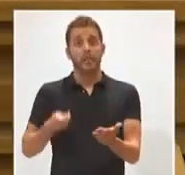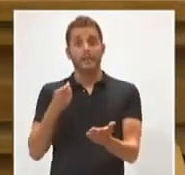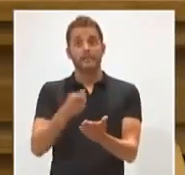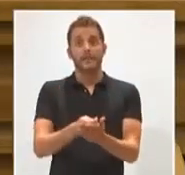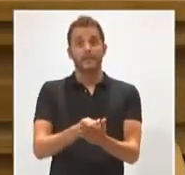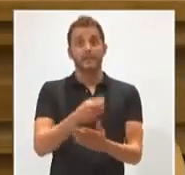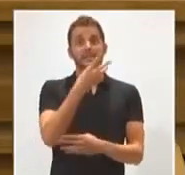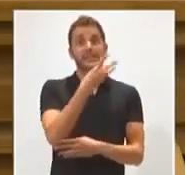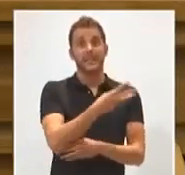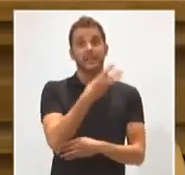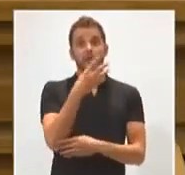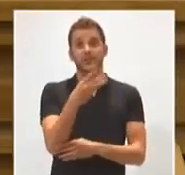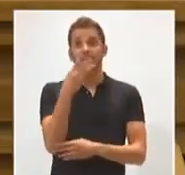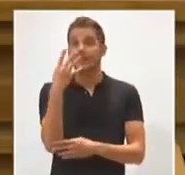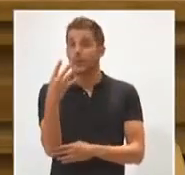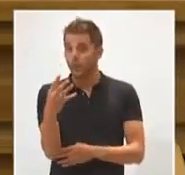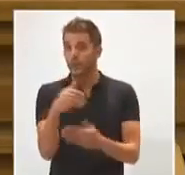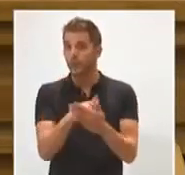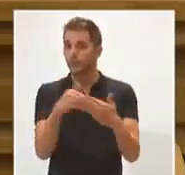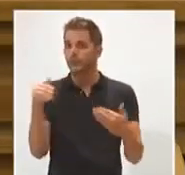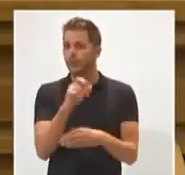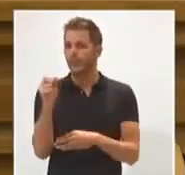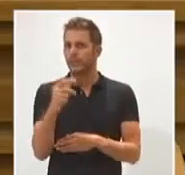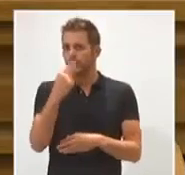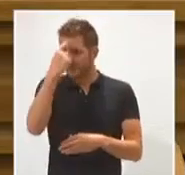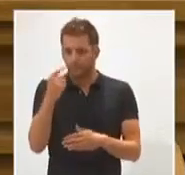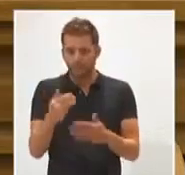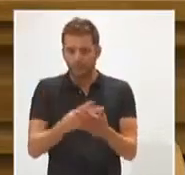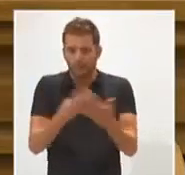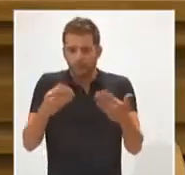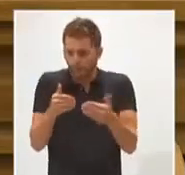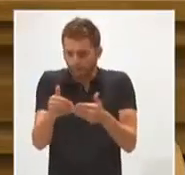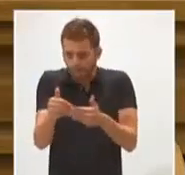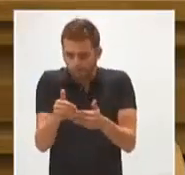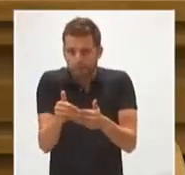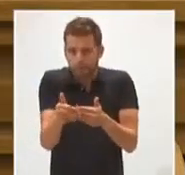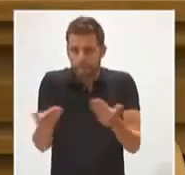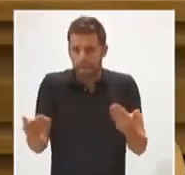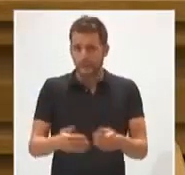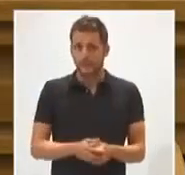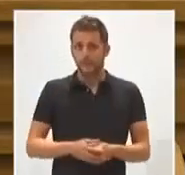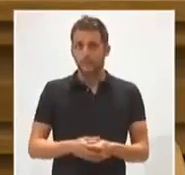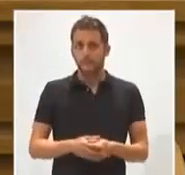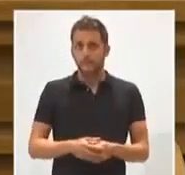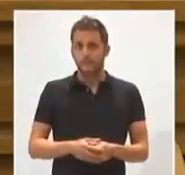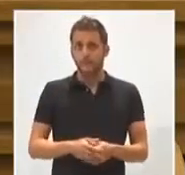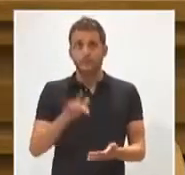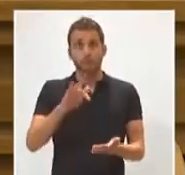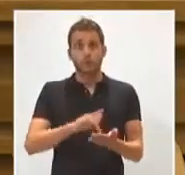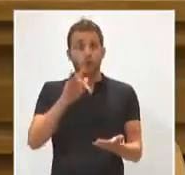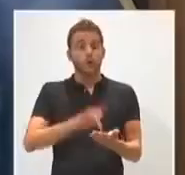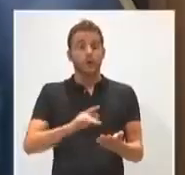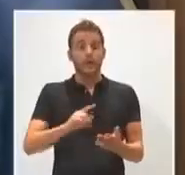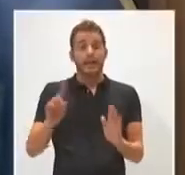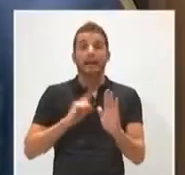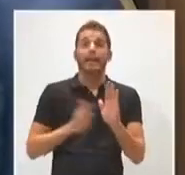334 si no me equivoco millones del 18 octubre ya pasado mañana mucho antes que lo van a hacer el resto el primer ya que podemos que nos